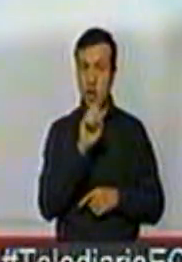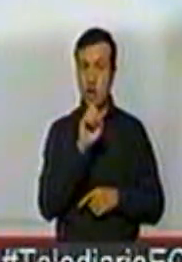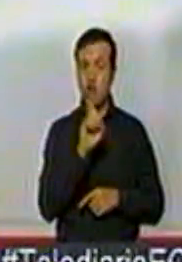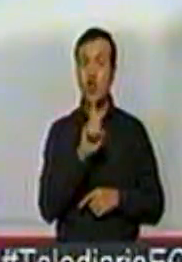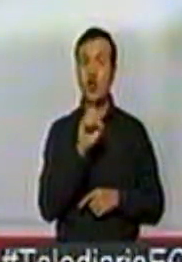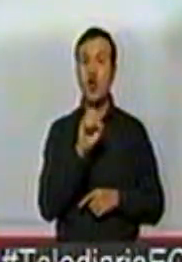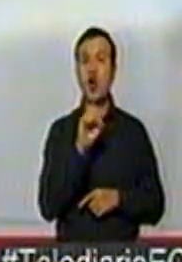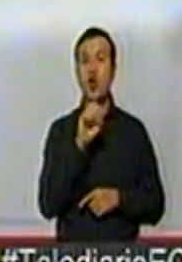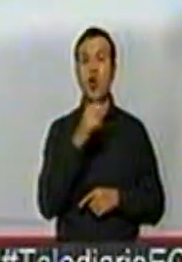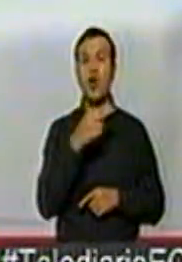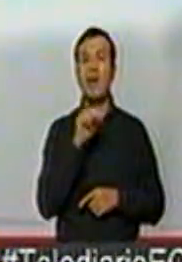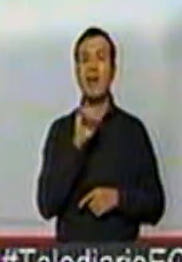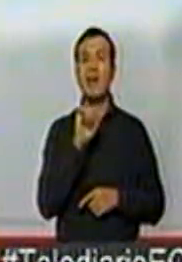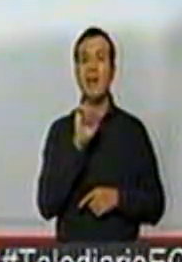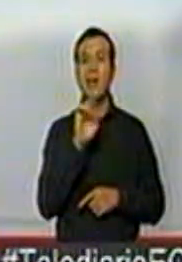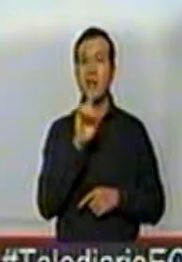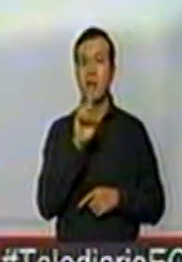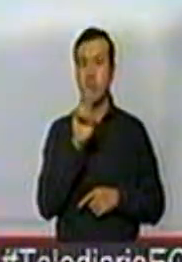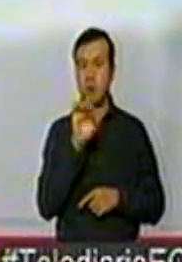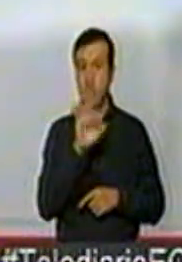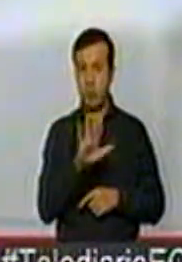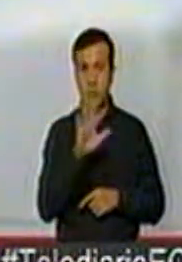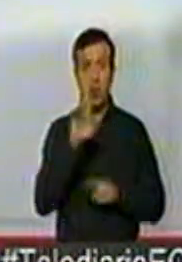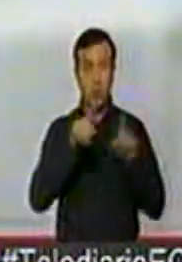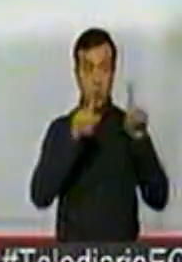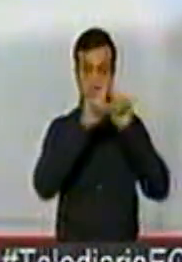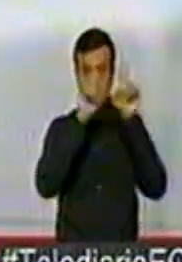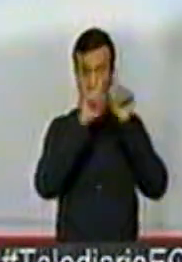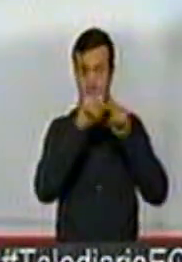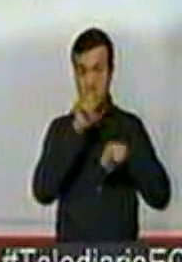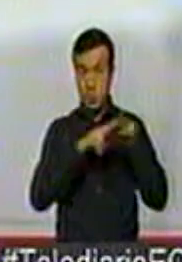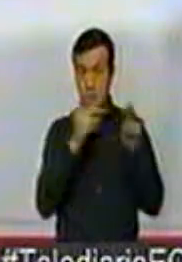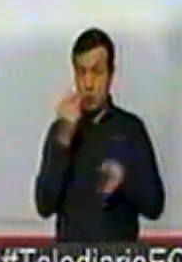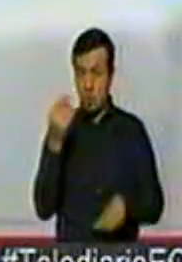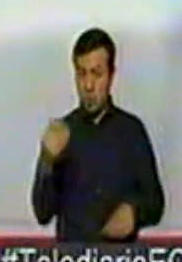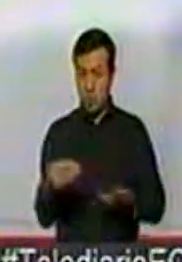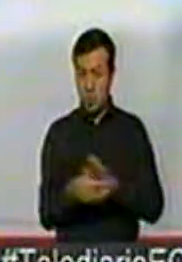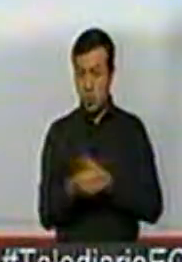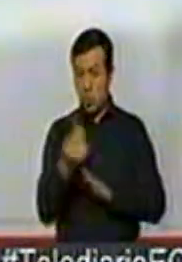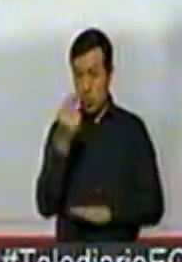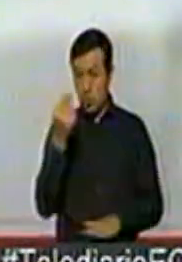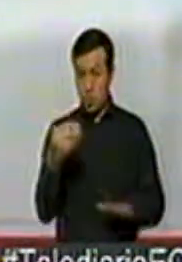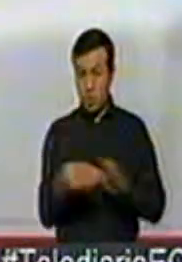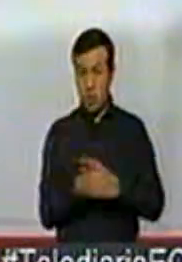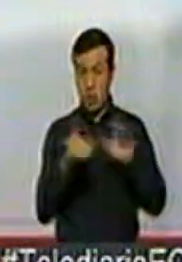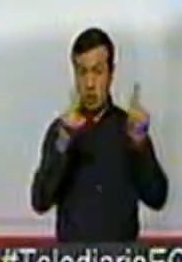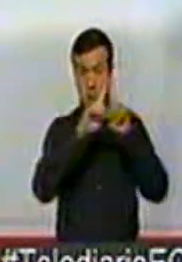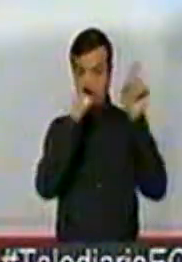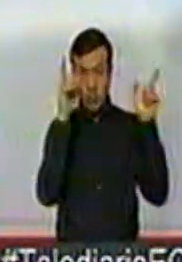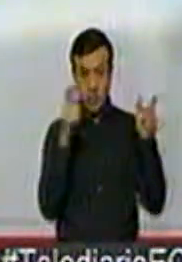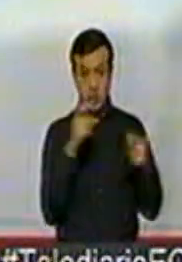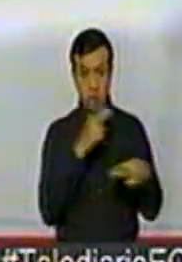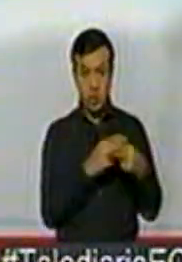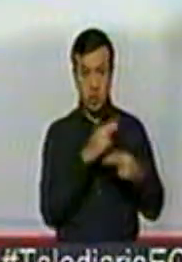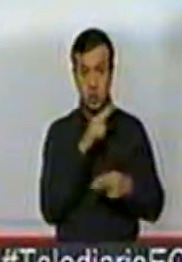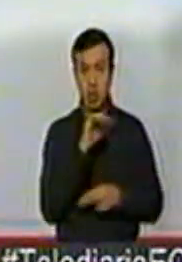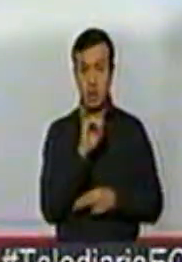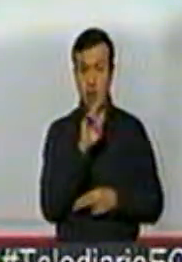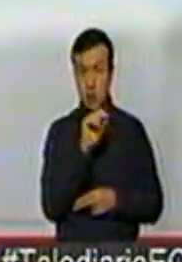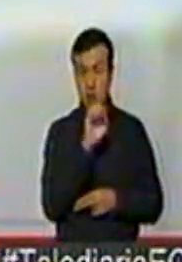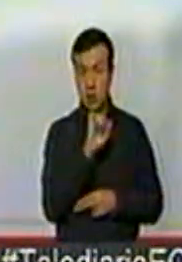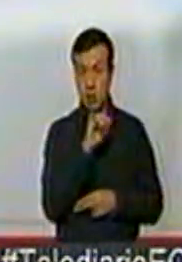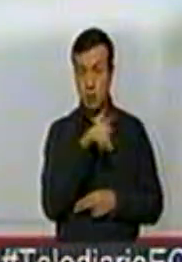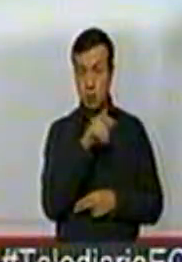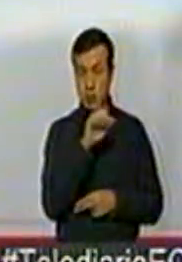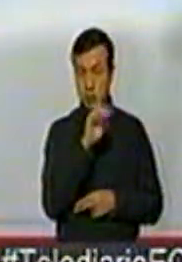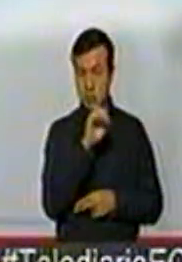Ecuador y finalmente se encuentran algunas transferencias entre una empresa denominada INA Investment y otra